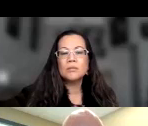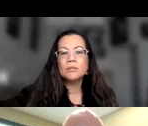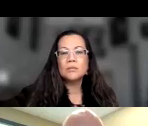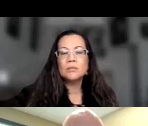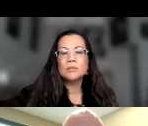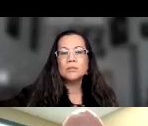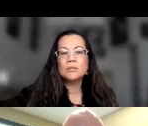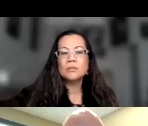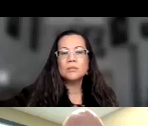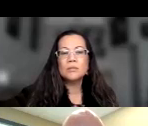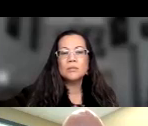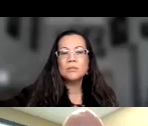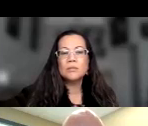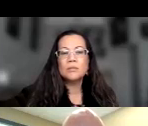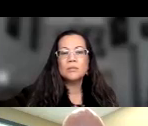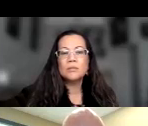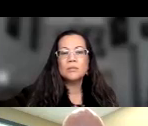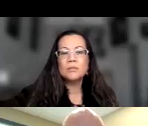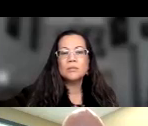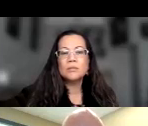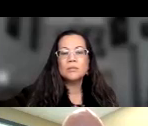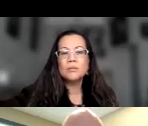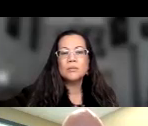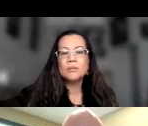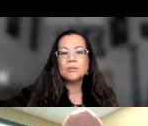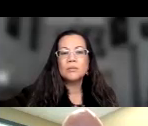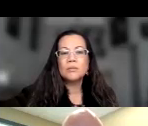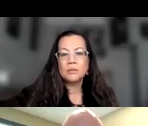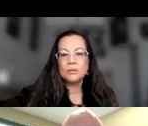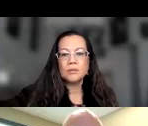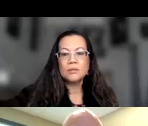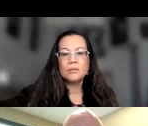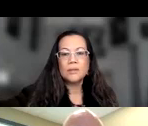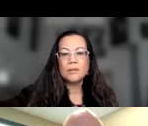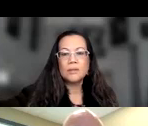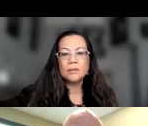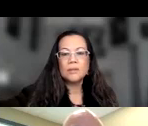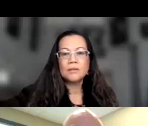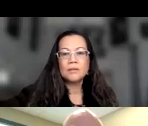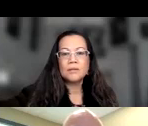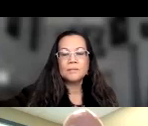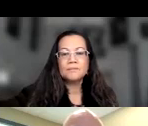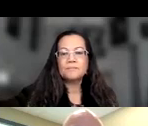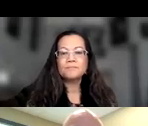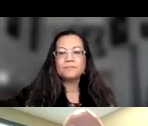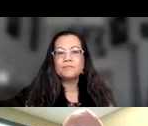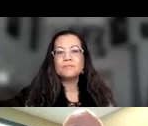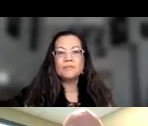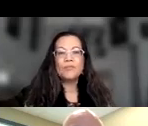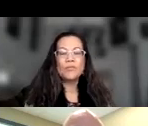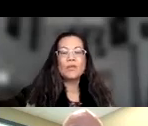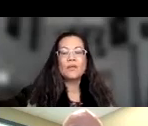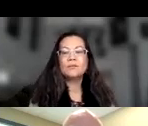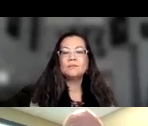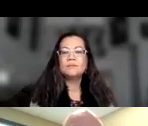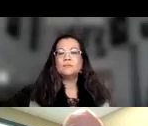una mejoría en esta área y mirando el año fiscal de este año. La siguiente dispositiva es